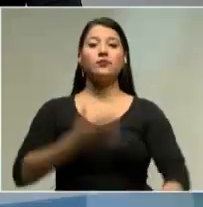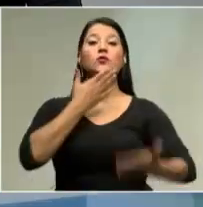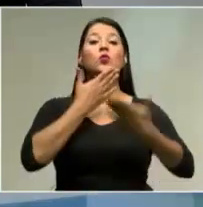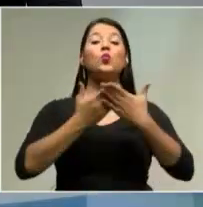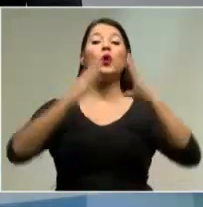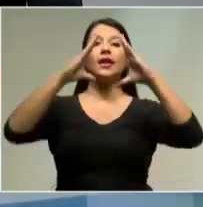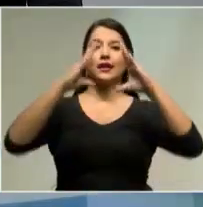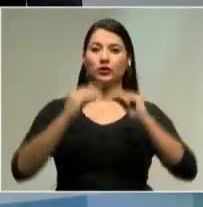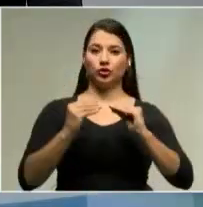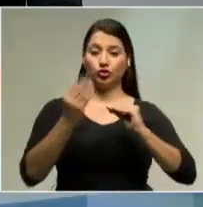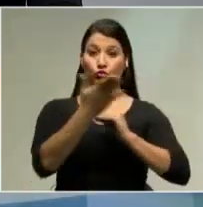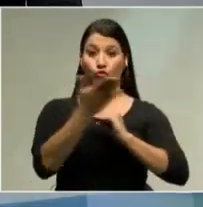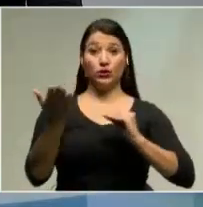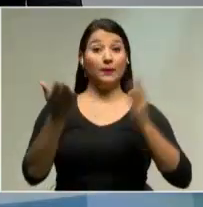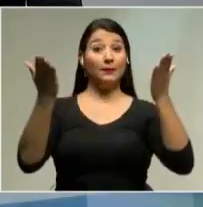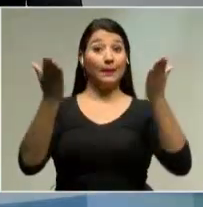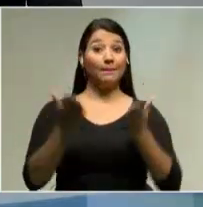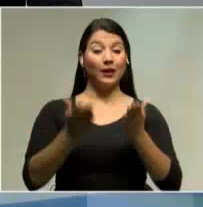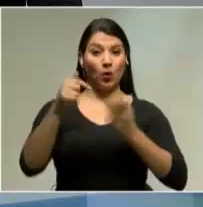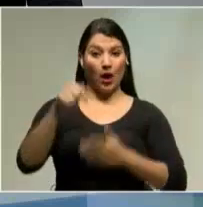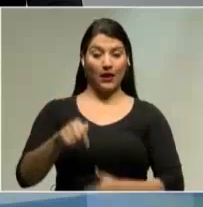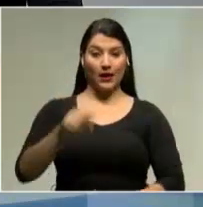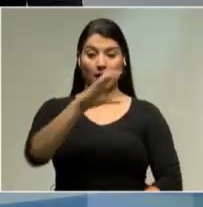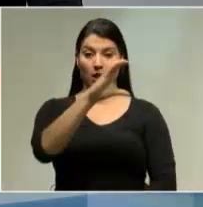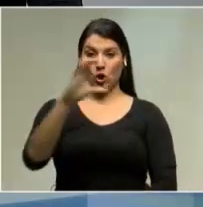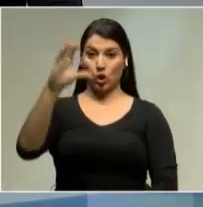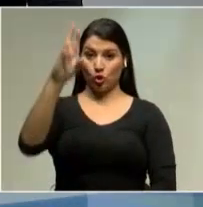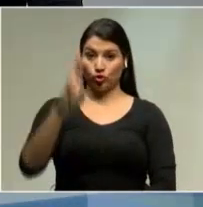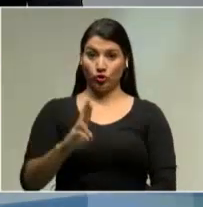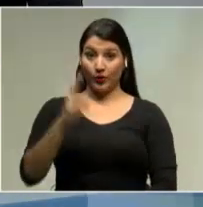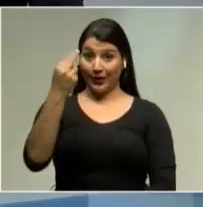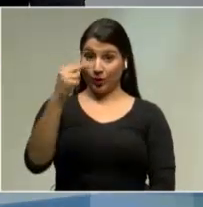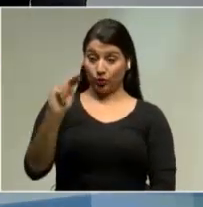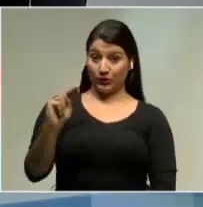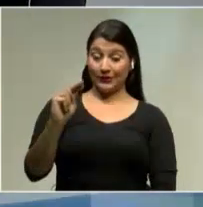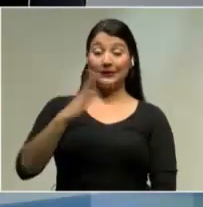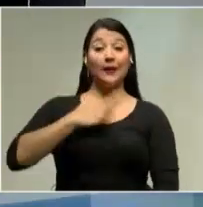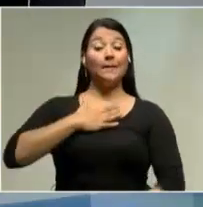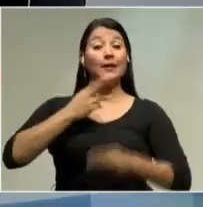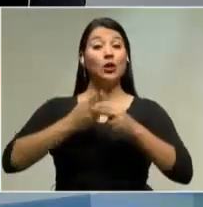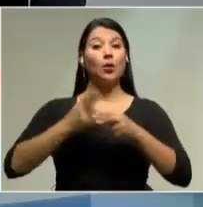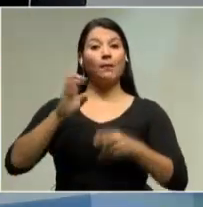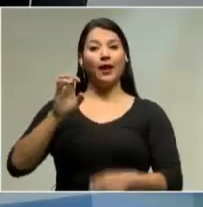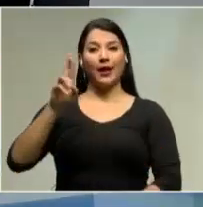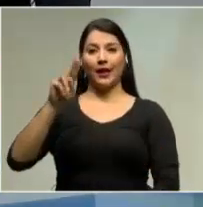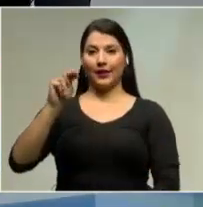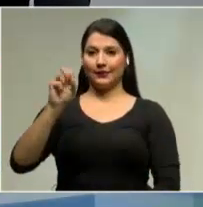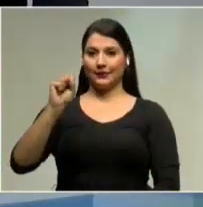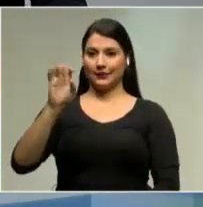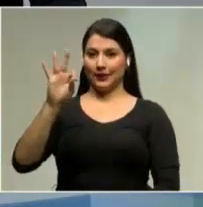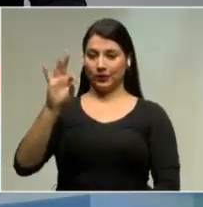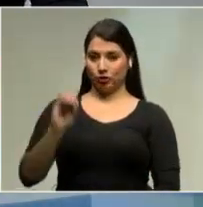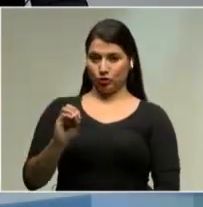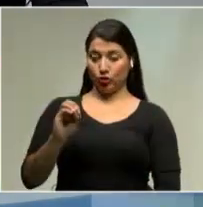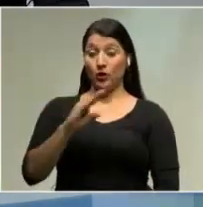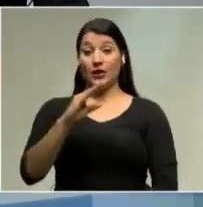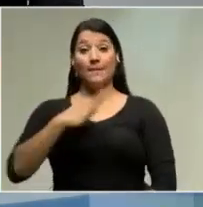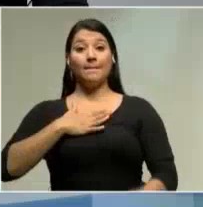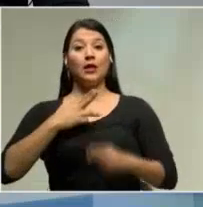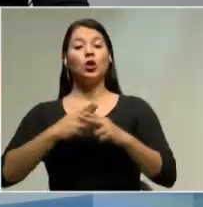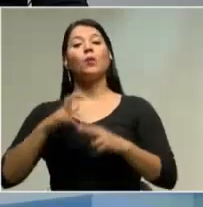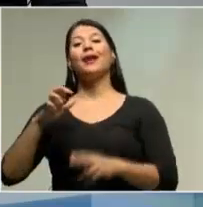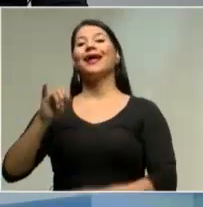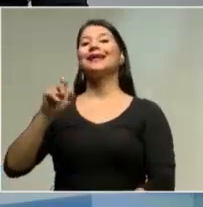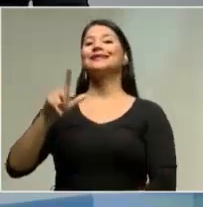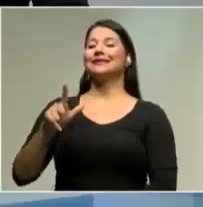Buenas noches, bienvenidos a la edición estelar de Costa Rica Noticias. Los saluda Ernesto Rivera. Y Eisel Chacón, muy buenas